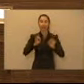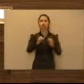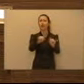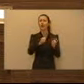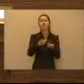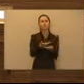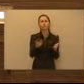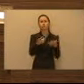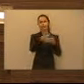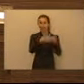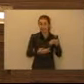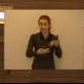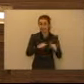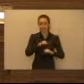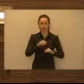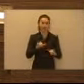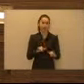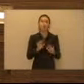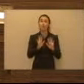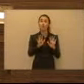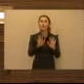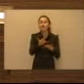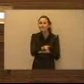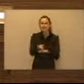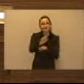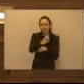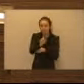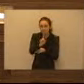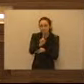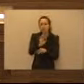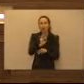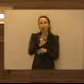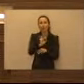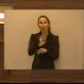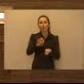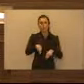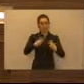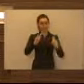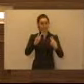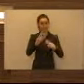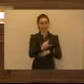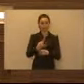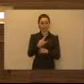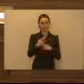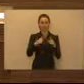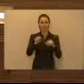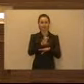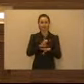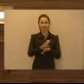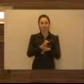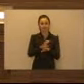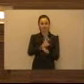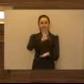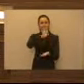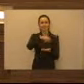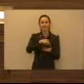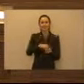las listas de espera, pero no se engañen o no se dejen engañar por la Consellería y por el Gobierno del Partido